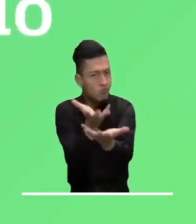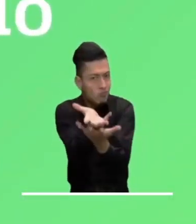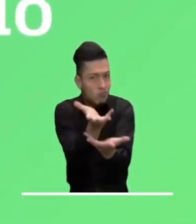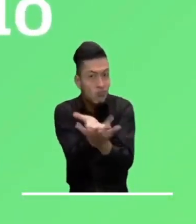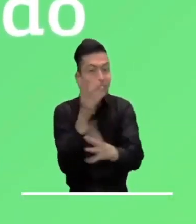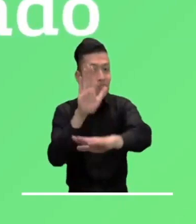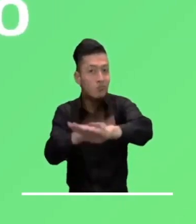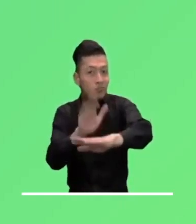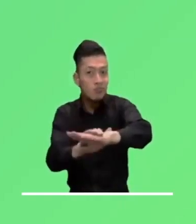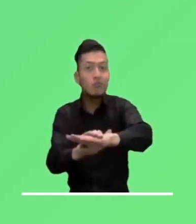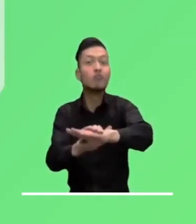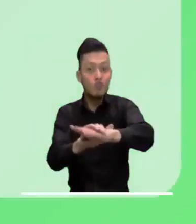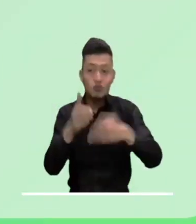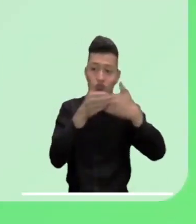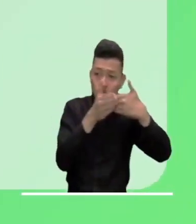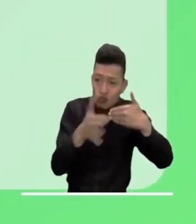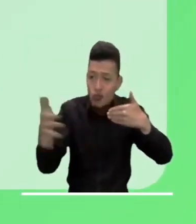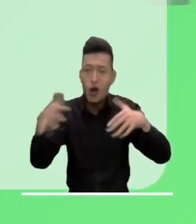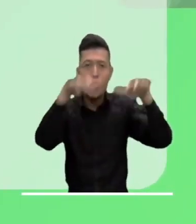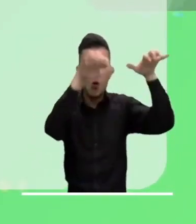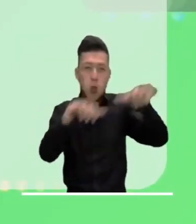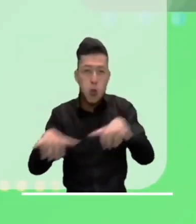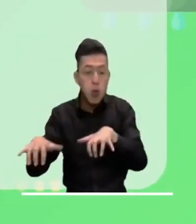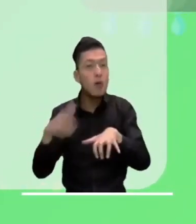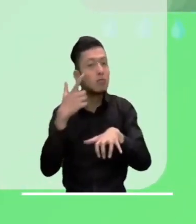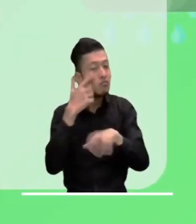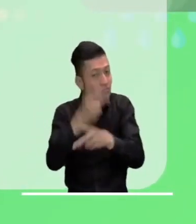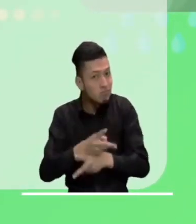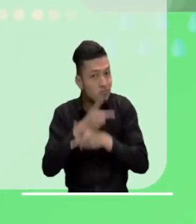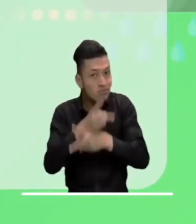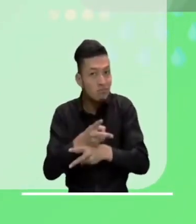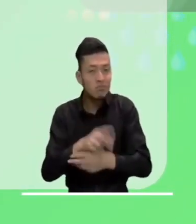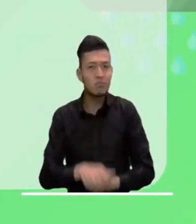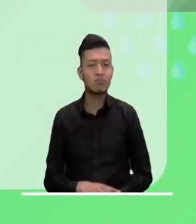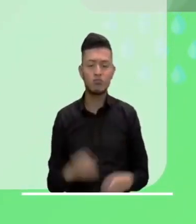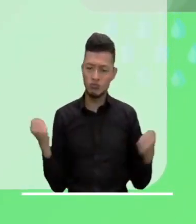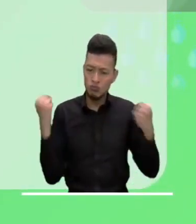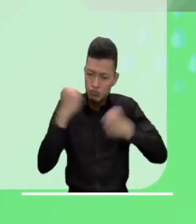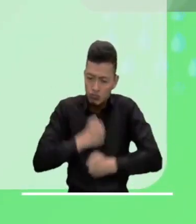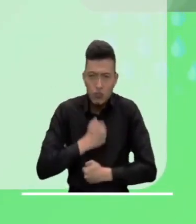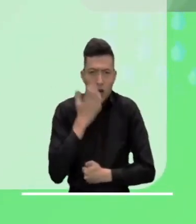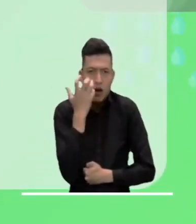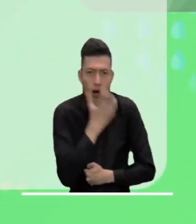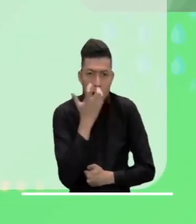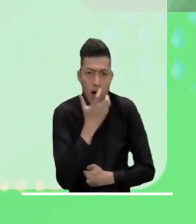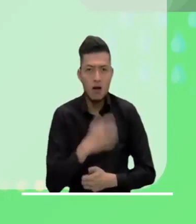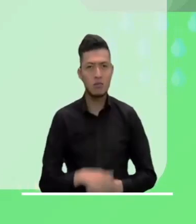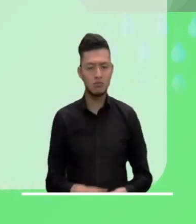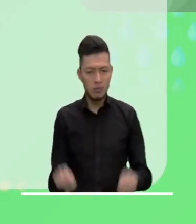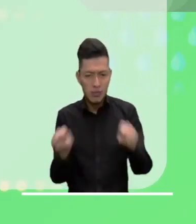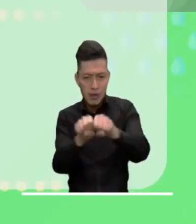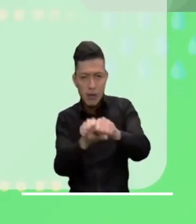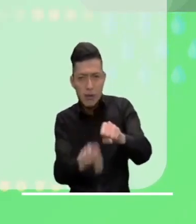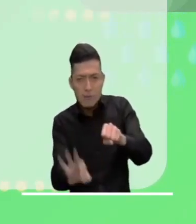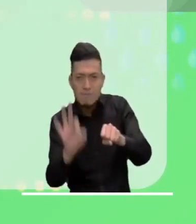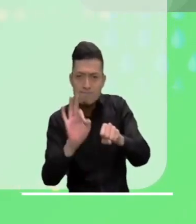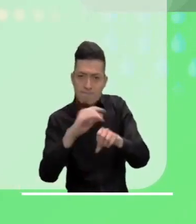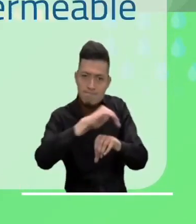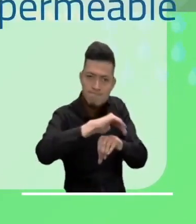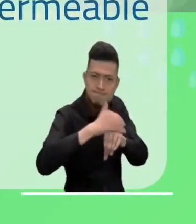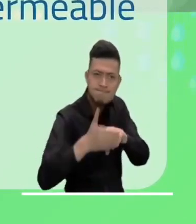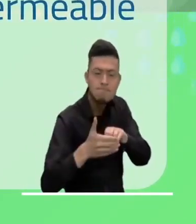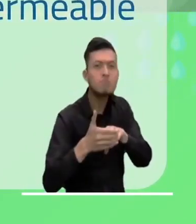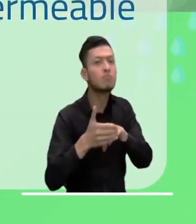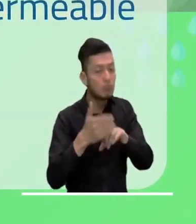Estas son algunas recomendaciones para tener en cuenta durante esta temporada de lluvias. Procure estar bien abrigado,